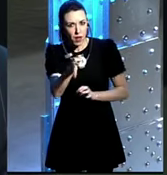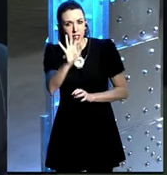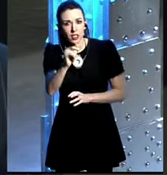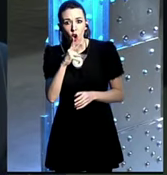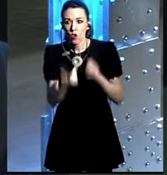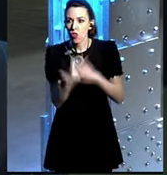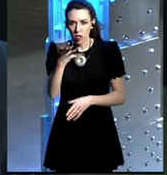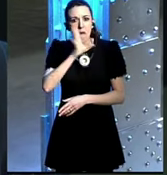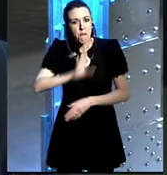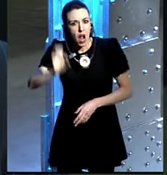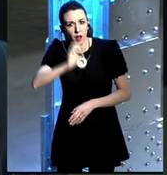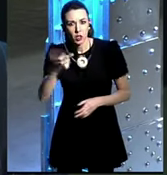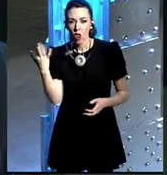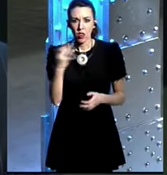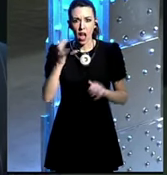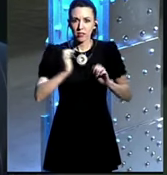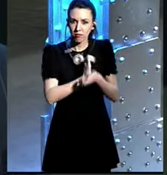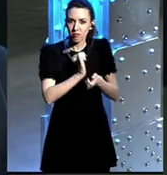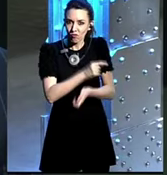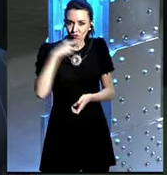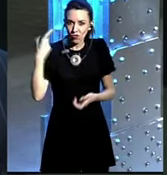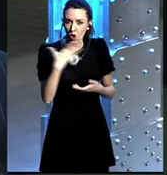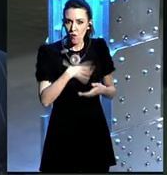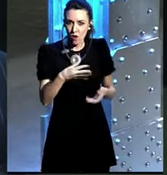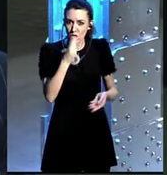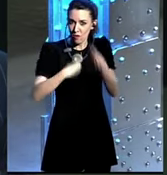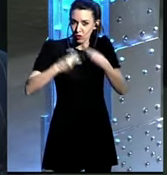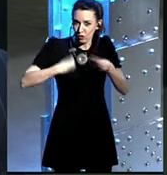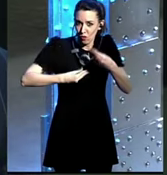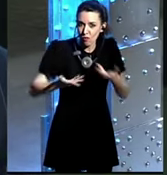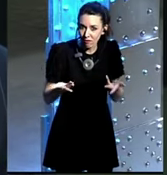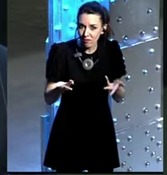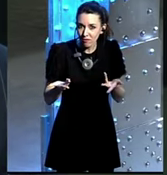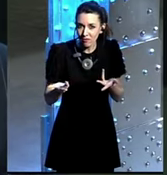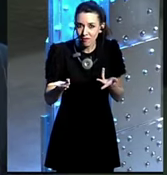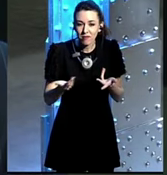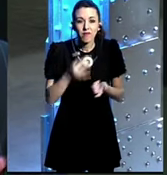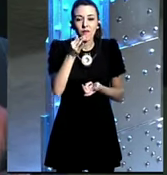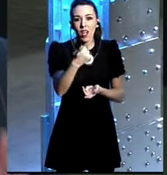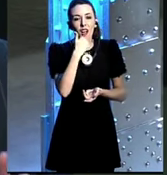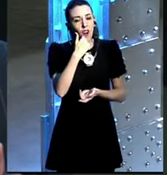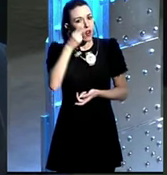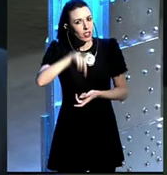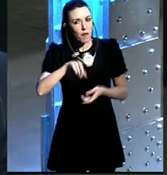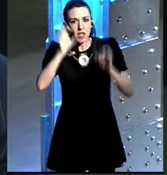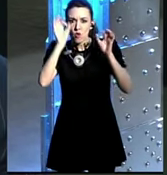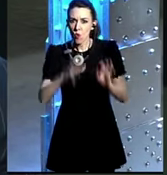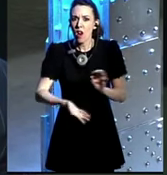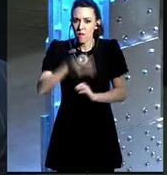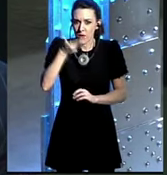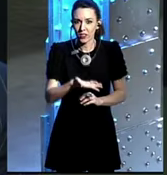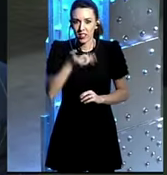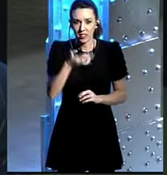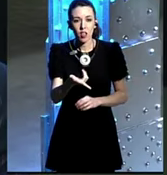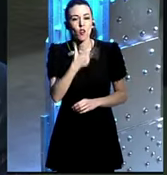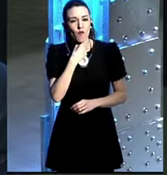es un día maravilloso y tengo un queso delicioso que nos podemos tomar en el almuerzo. Y de alguna manera esto también es igualmente importante.